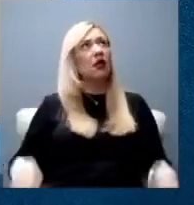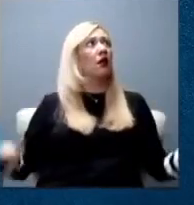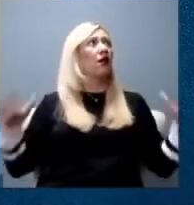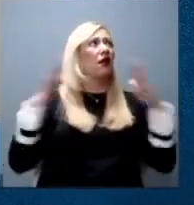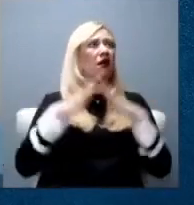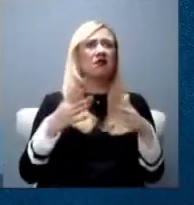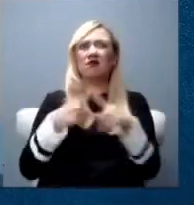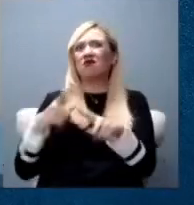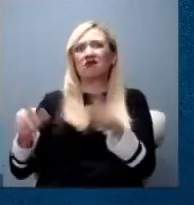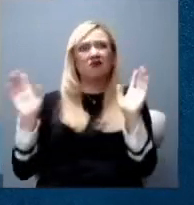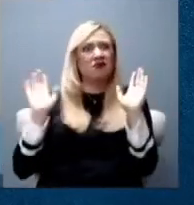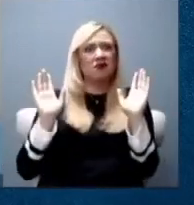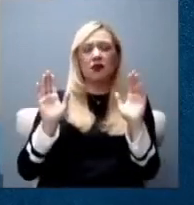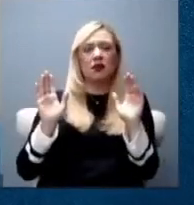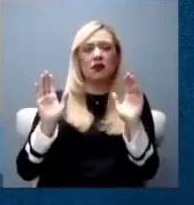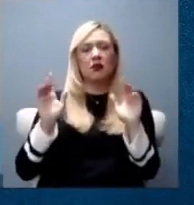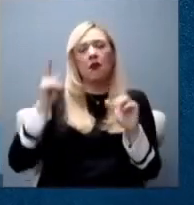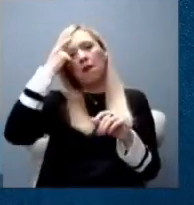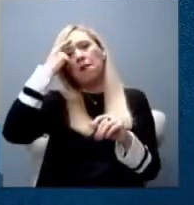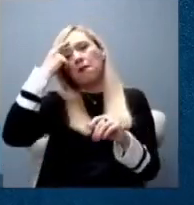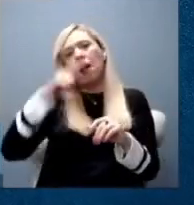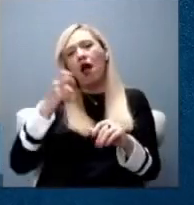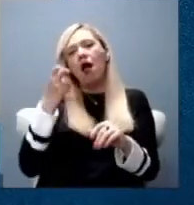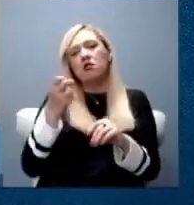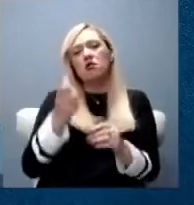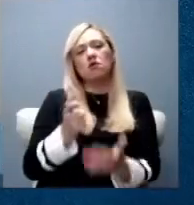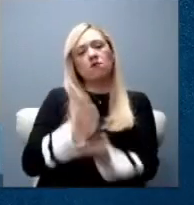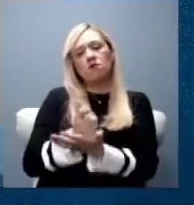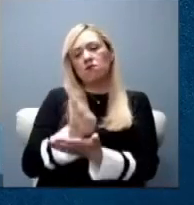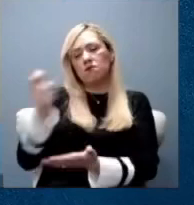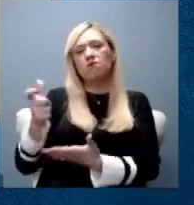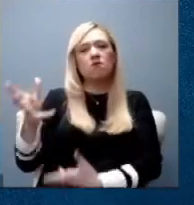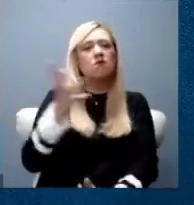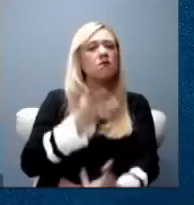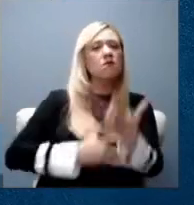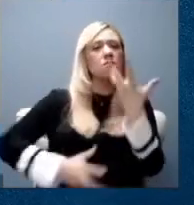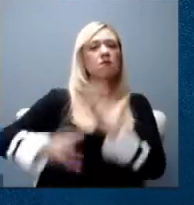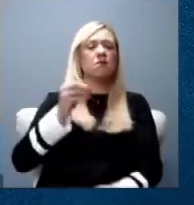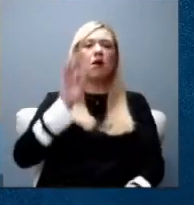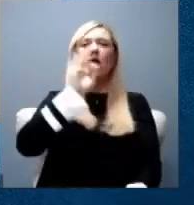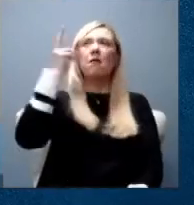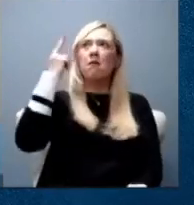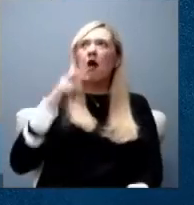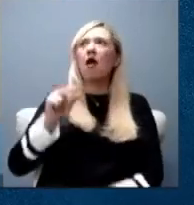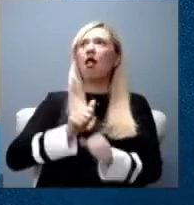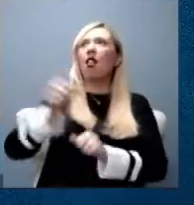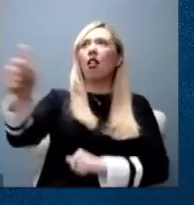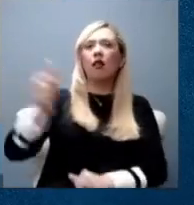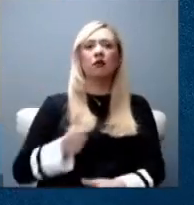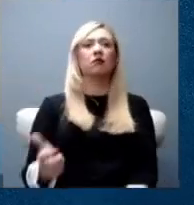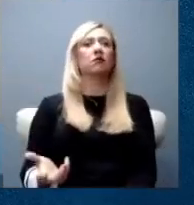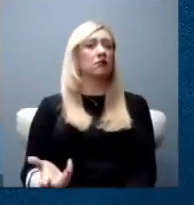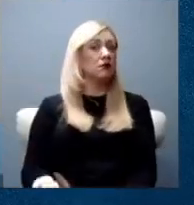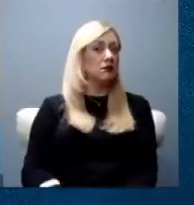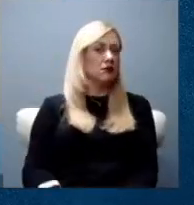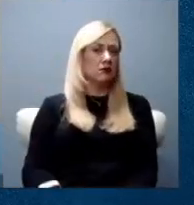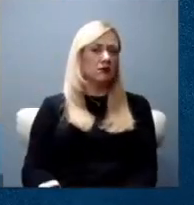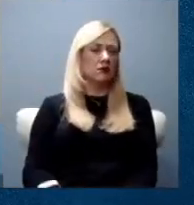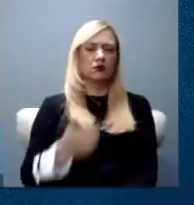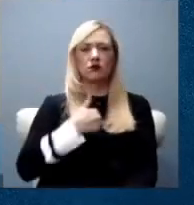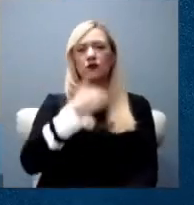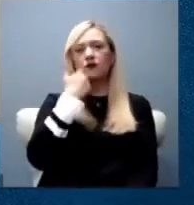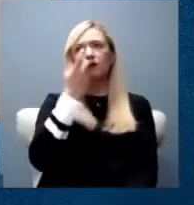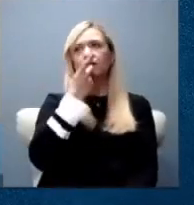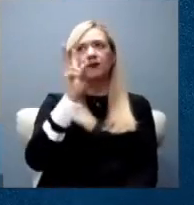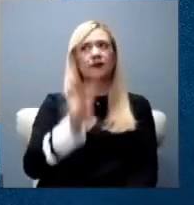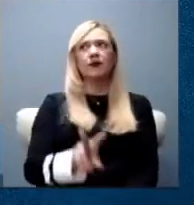para poder llevar el caso tanto en el ámbito interno como en el ámbito internacional. A mí me gusta siempre decir, y termino,